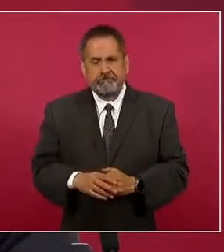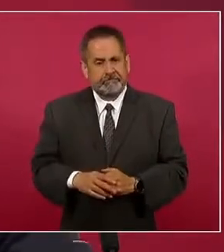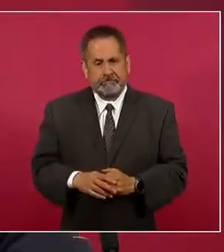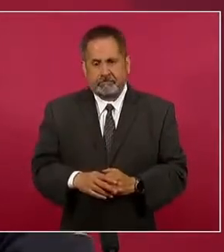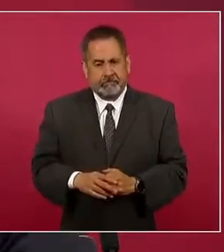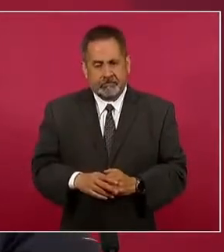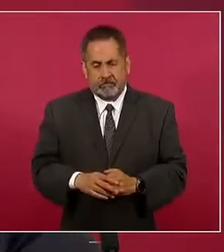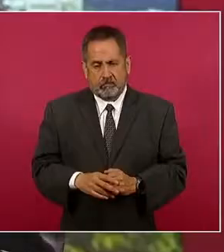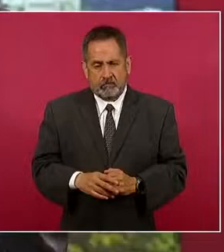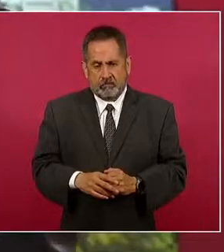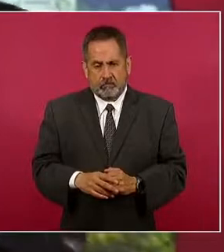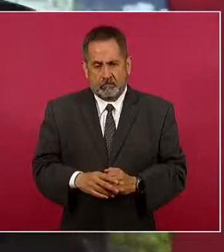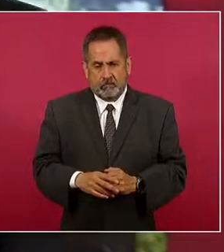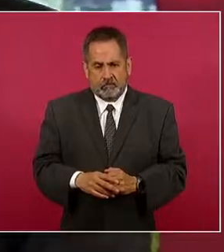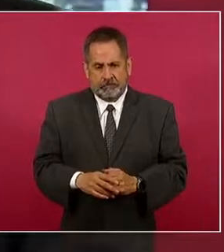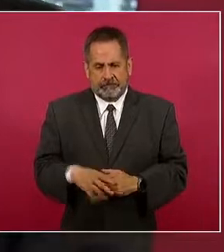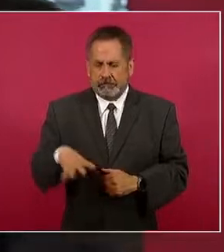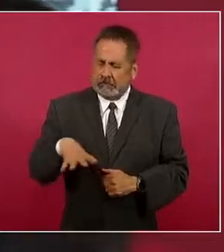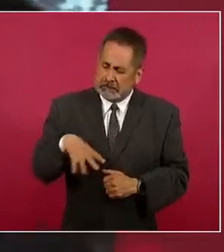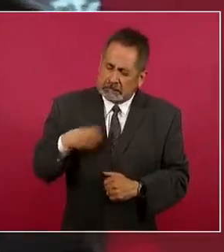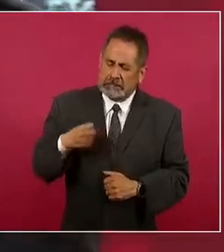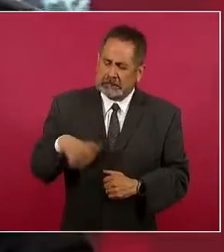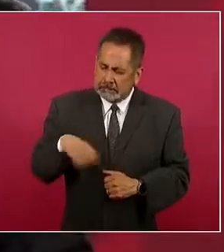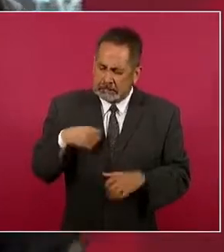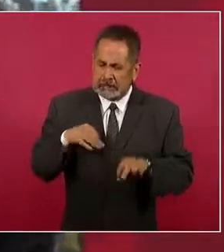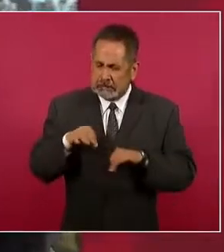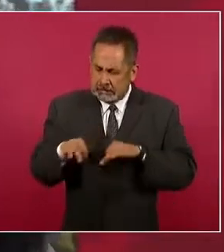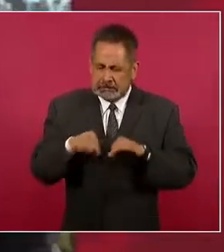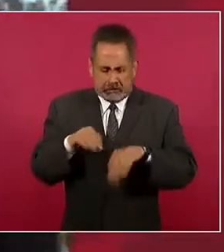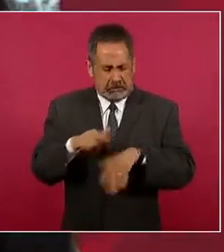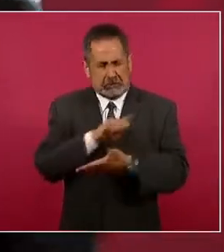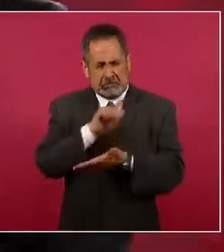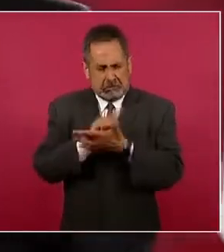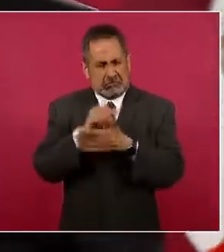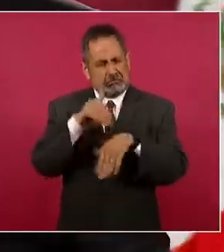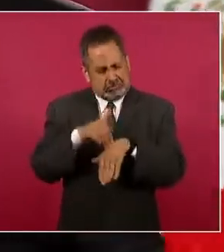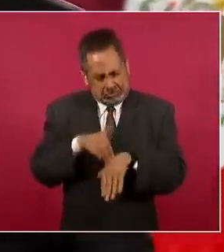el que con esfuerzo, con trabajo, de conformidad con la ley,